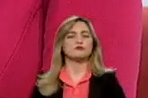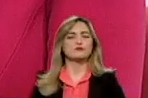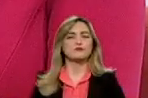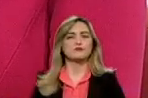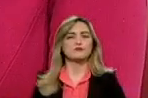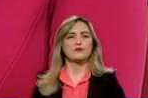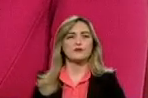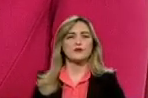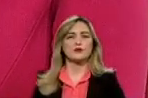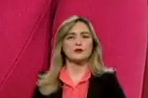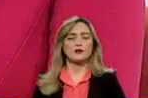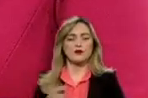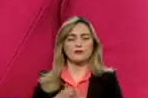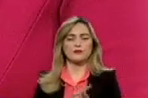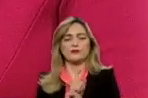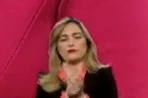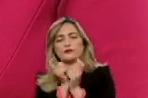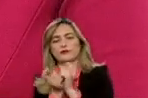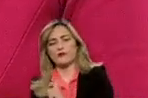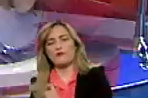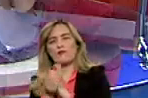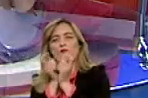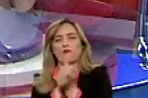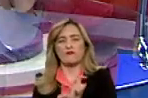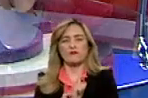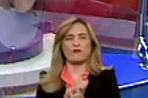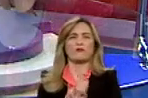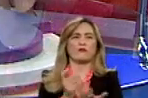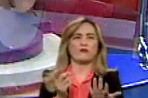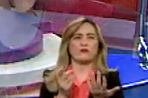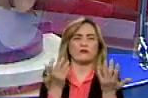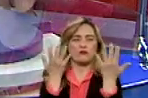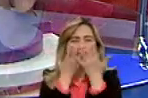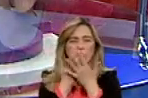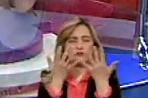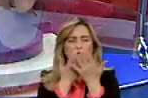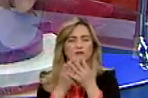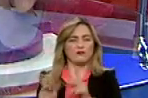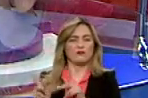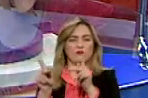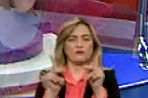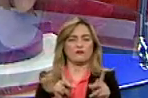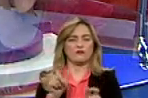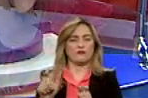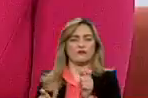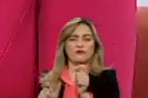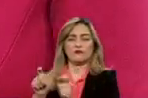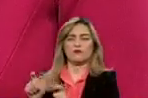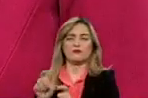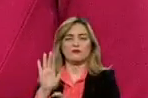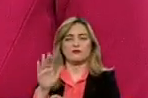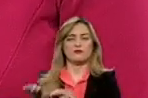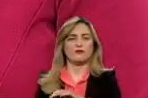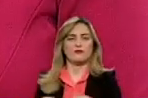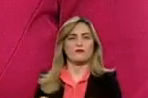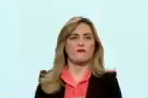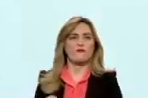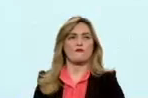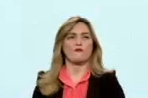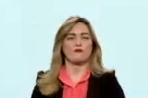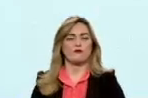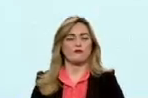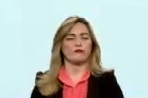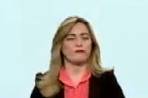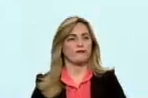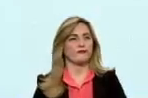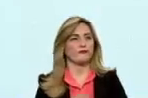sea rotativa cada mes, que va a cambiar, ¿esto no altera o no afecta a la planificación de los ciudadanos en cuanto a sus actividades? Desde